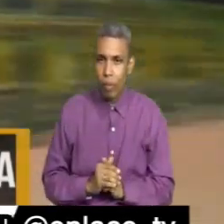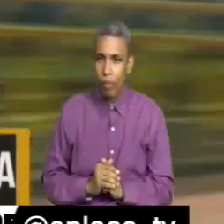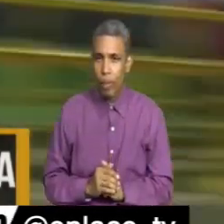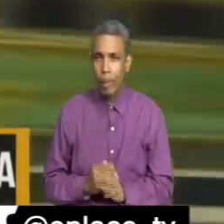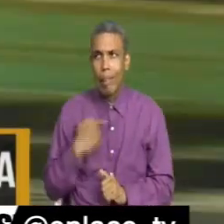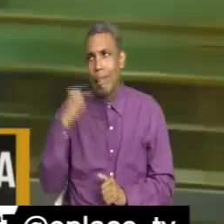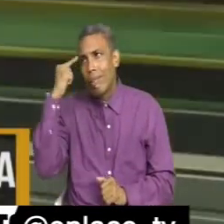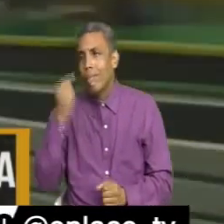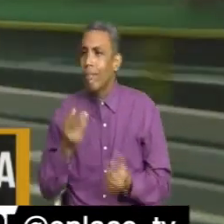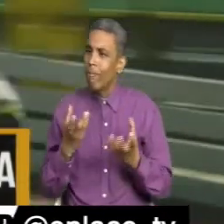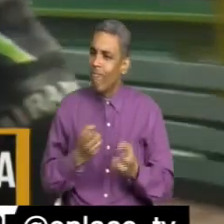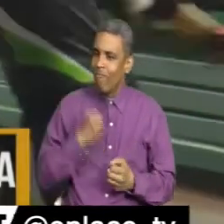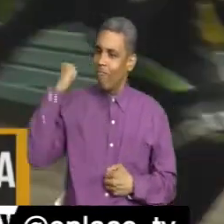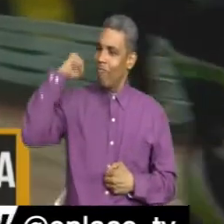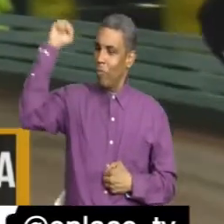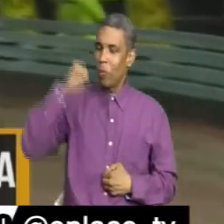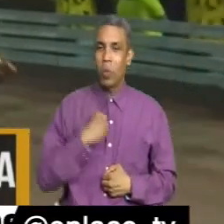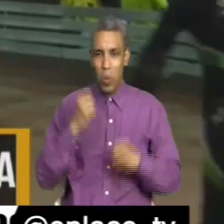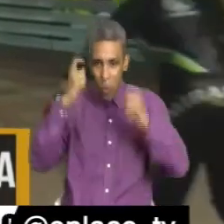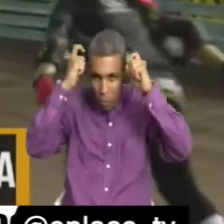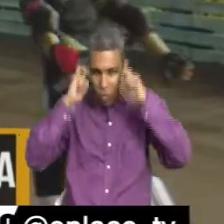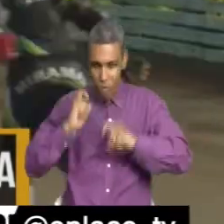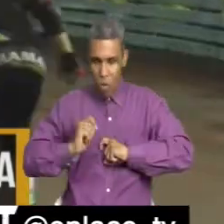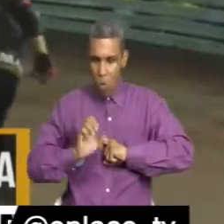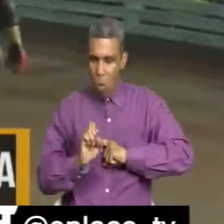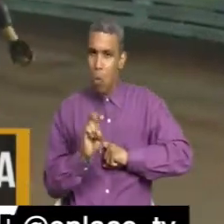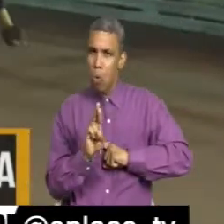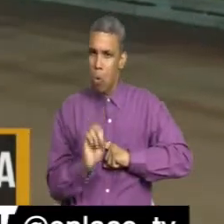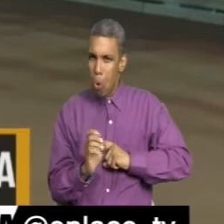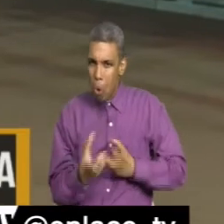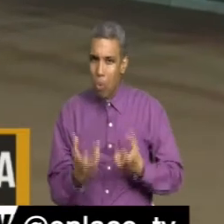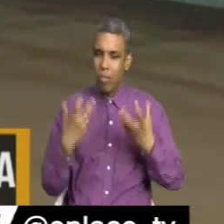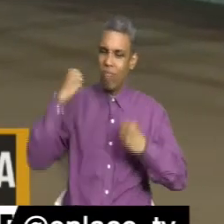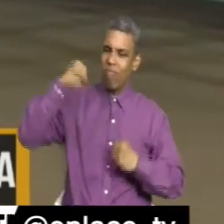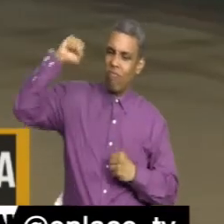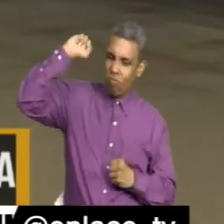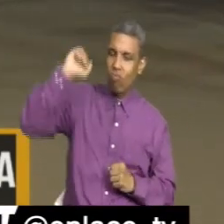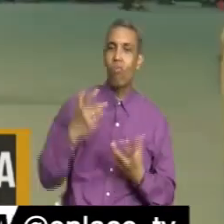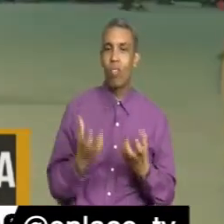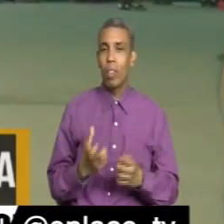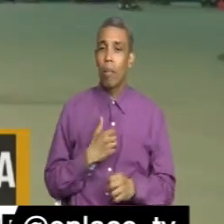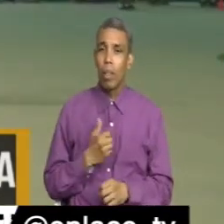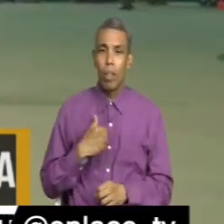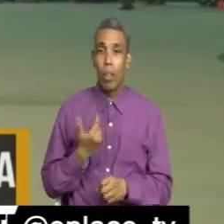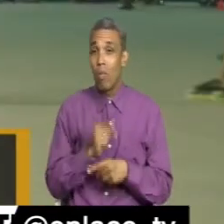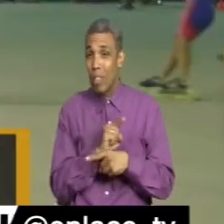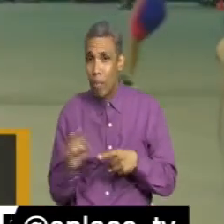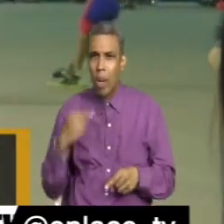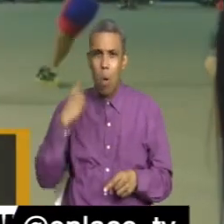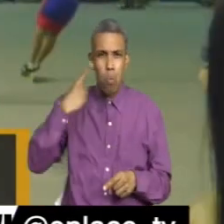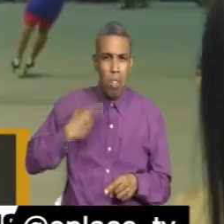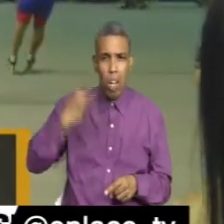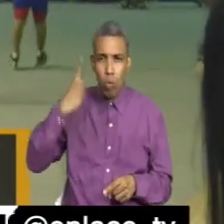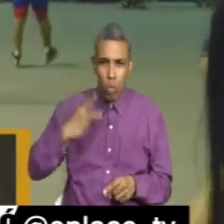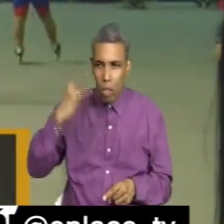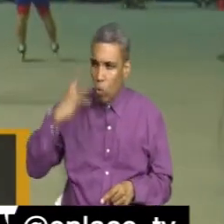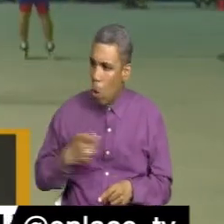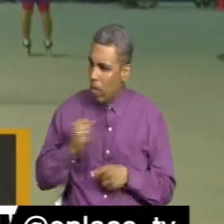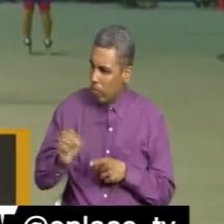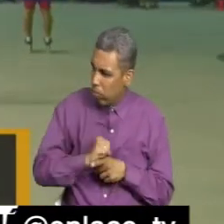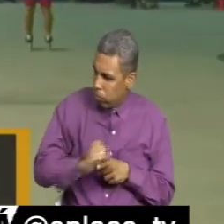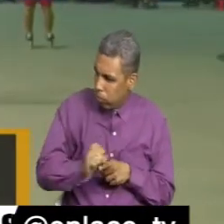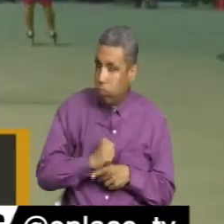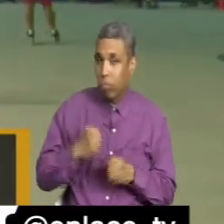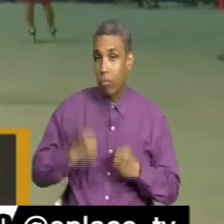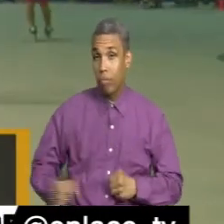al puerto petrolero, para eso entrenan fuertemente en este escenario deportivo varios días a la semana. Pues mis expectativas son poder